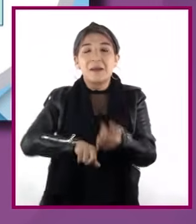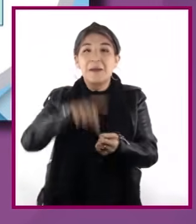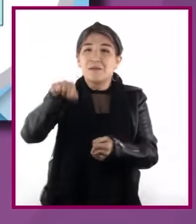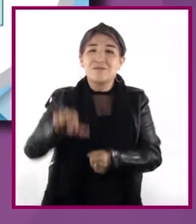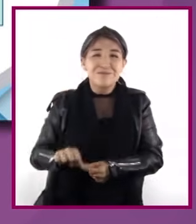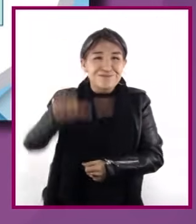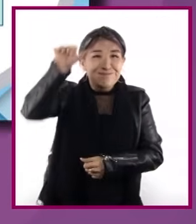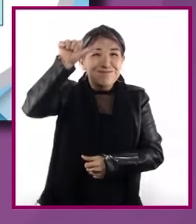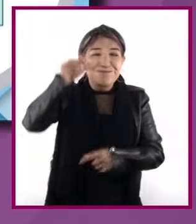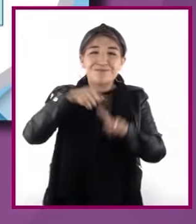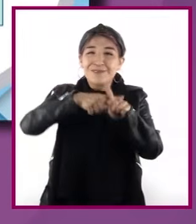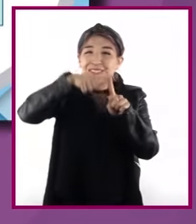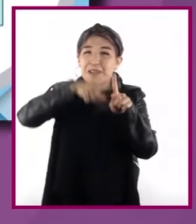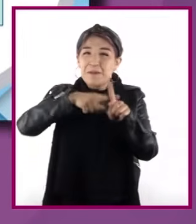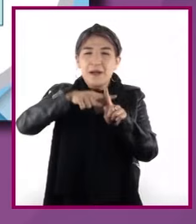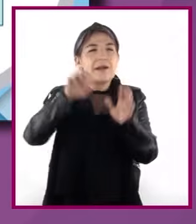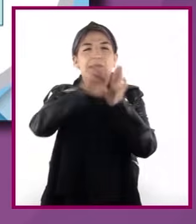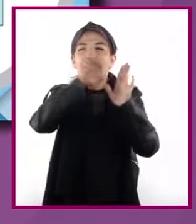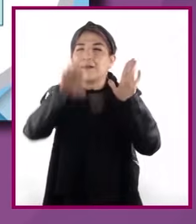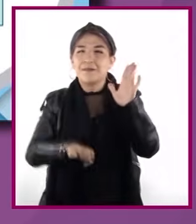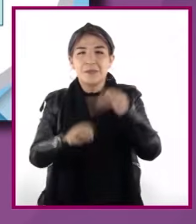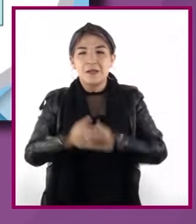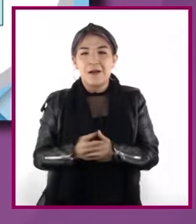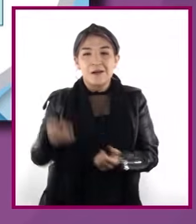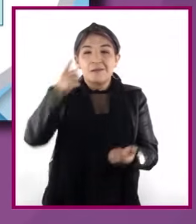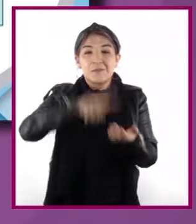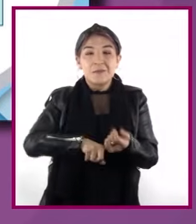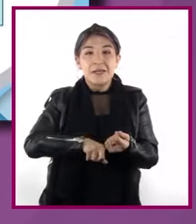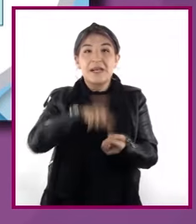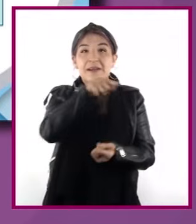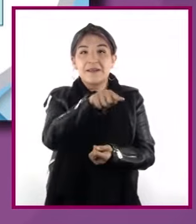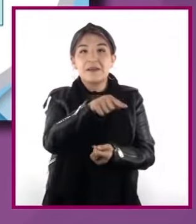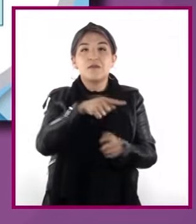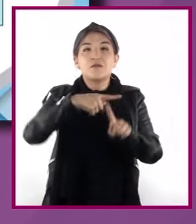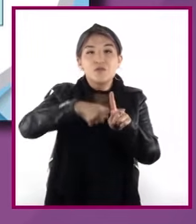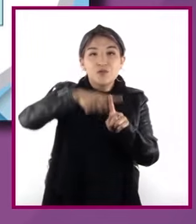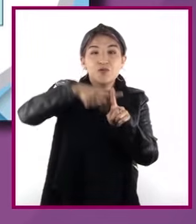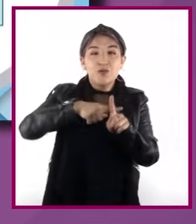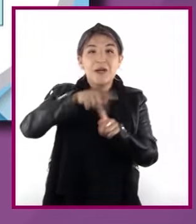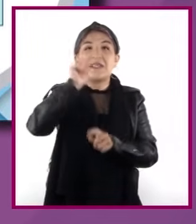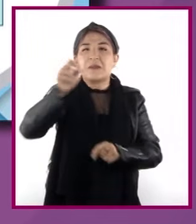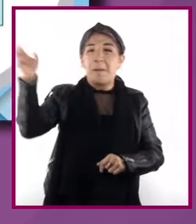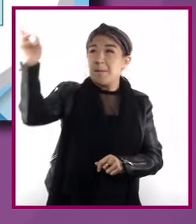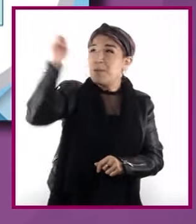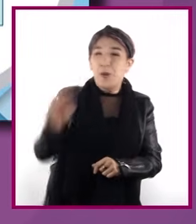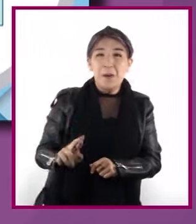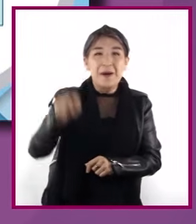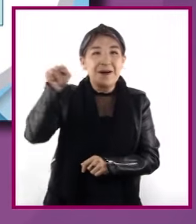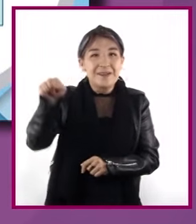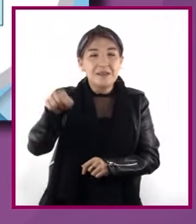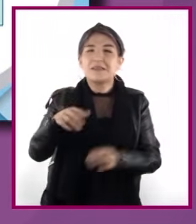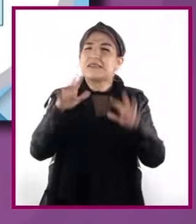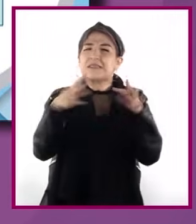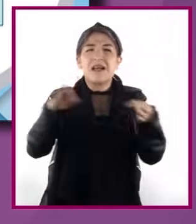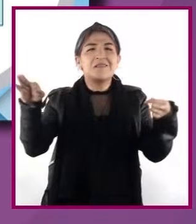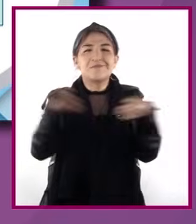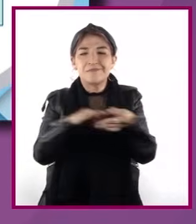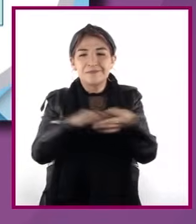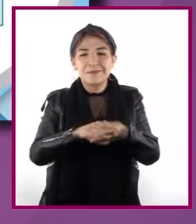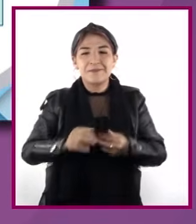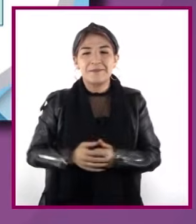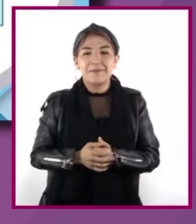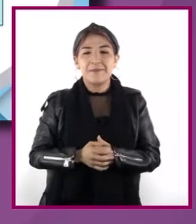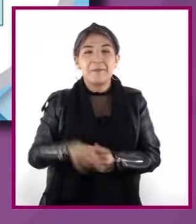altas temperaturas. Por ejemplo, la temperatura del plasma que forma un relámpago es de